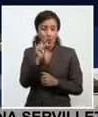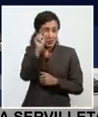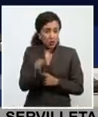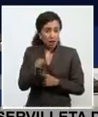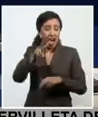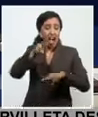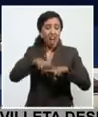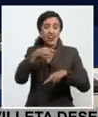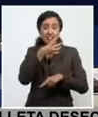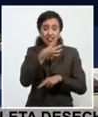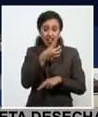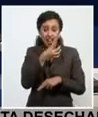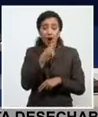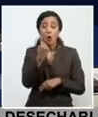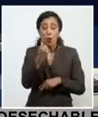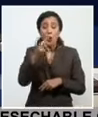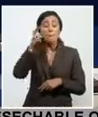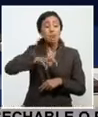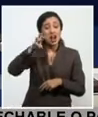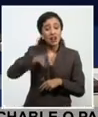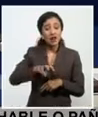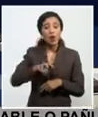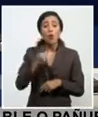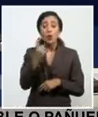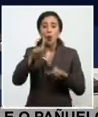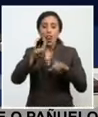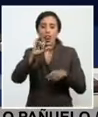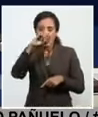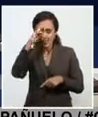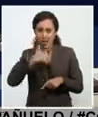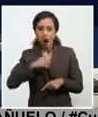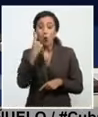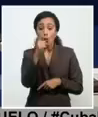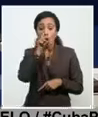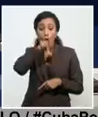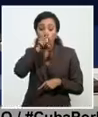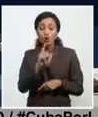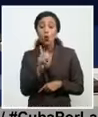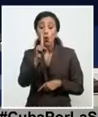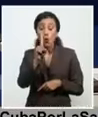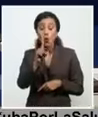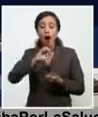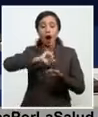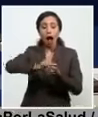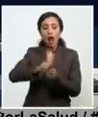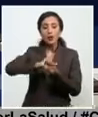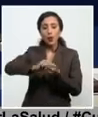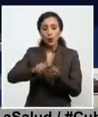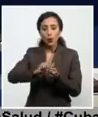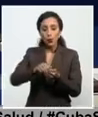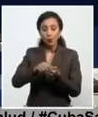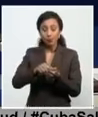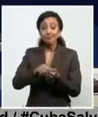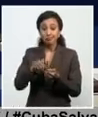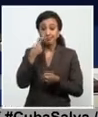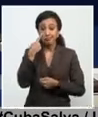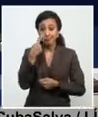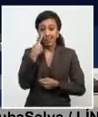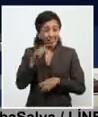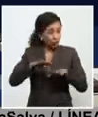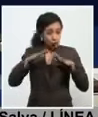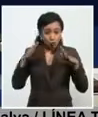Vieja, 1 en Marianao, 1 en La Lisa, 1 en Cotorro y 1 en Arroyo Naranjo. Como ven, prácticamente en